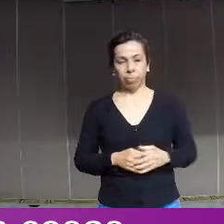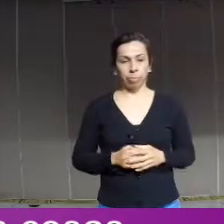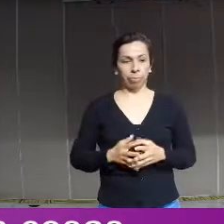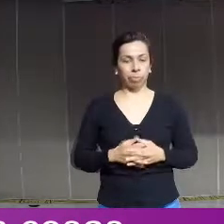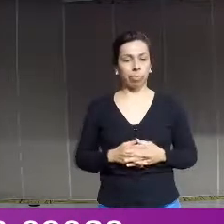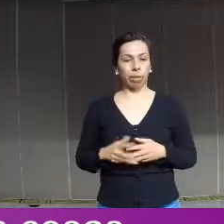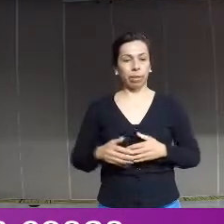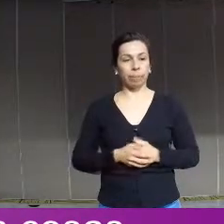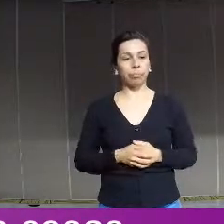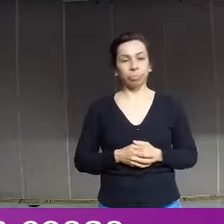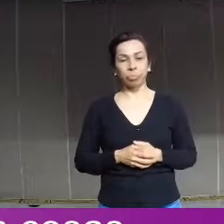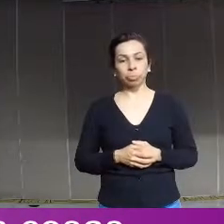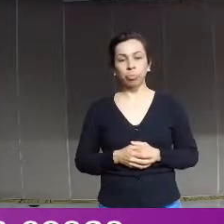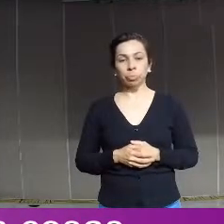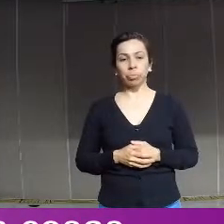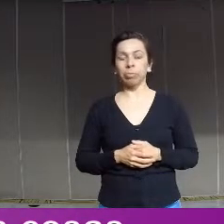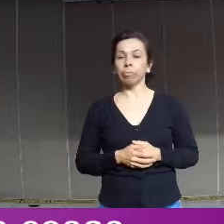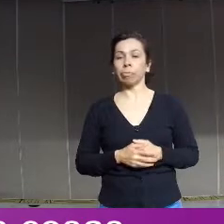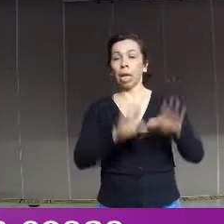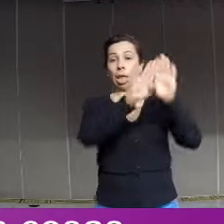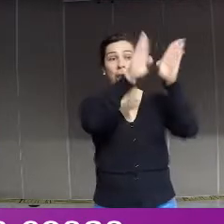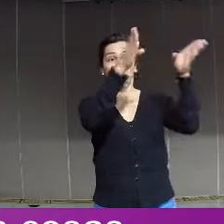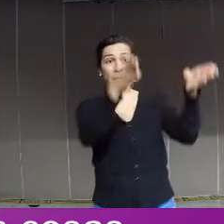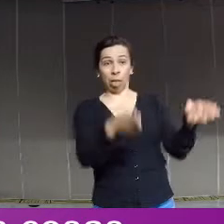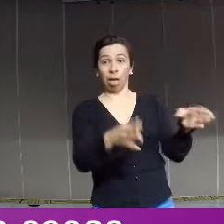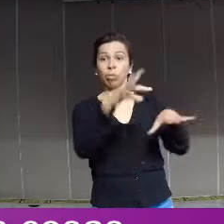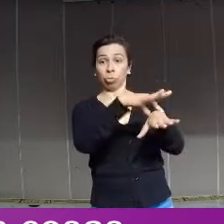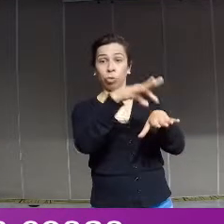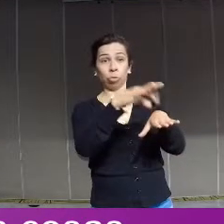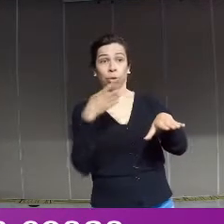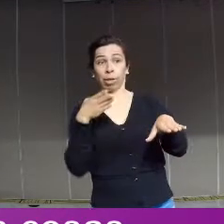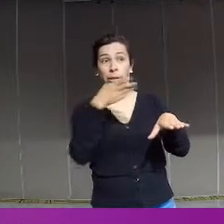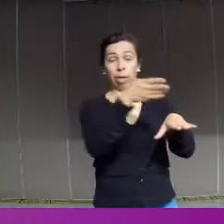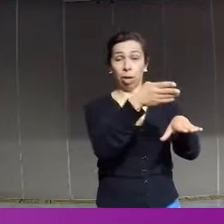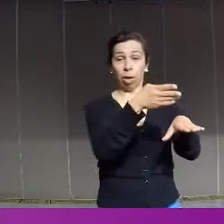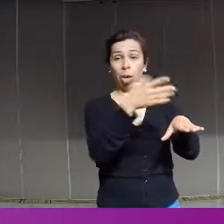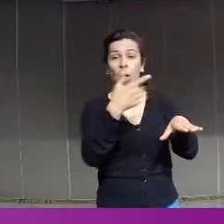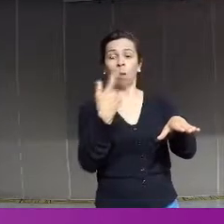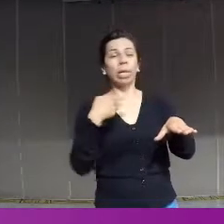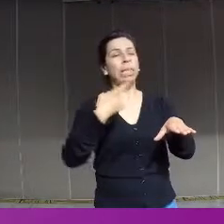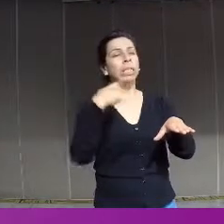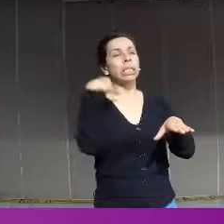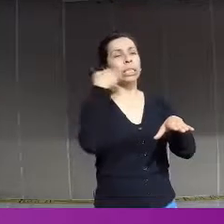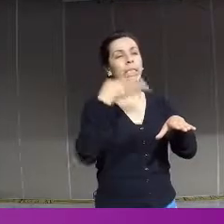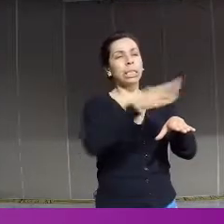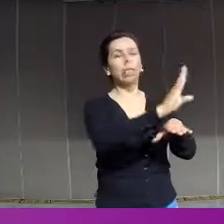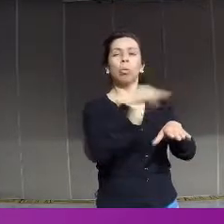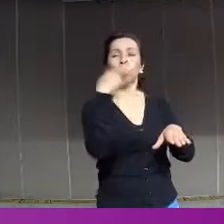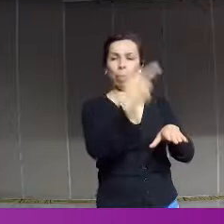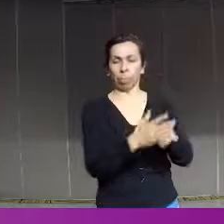Bueno, entonces, ¿cuándo tengo que consultar? Cuando hay aparición de tos durante y luego de la